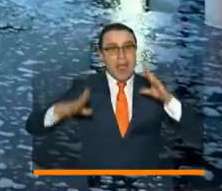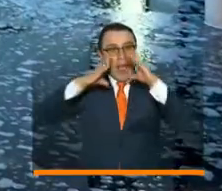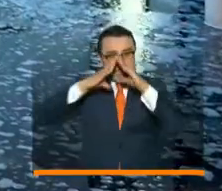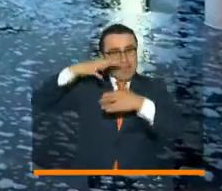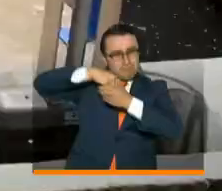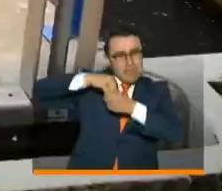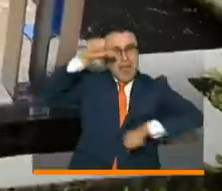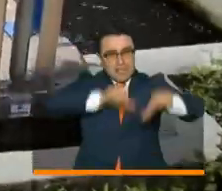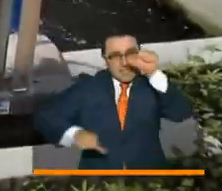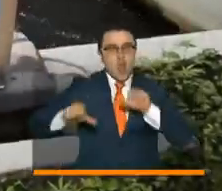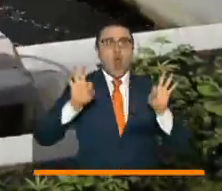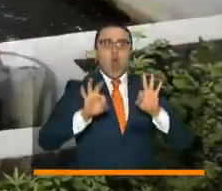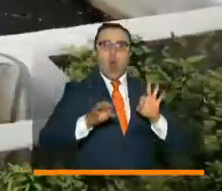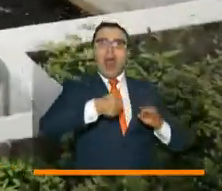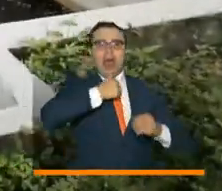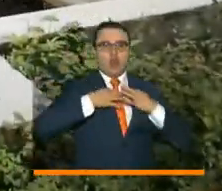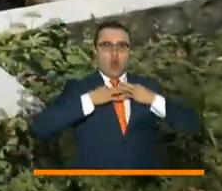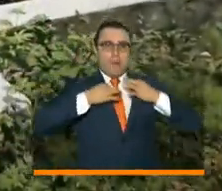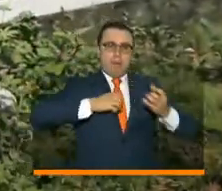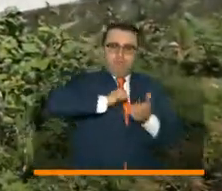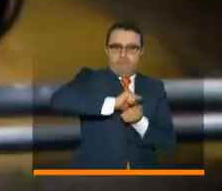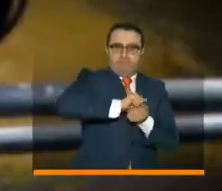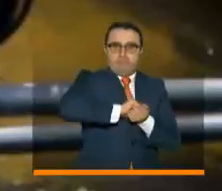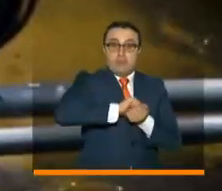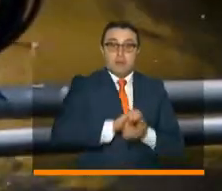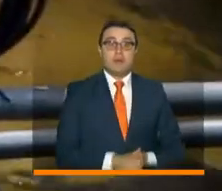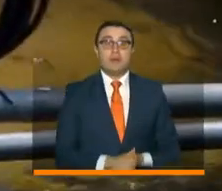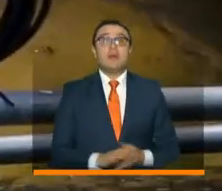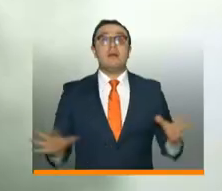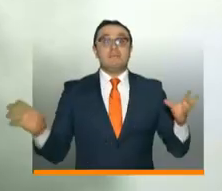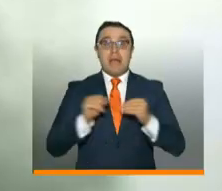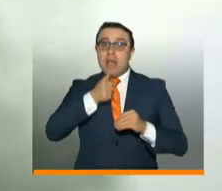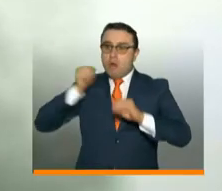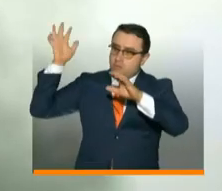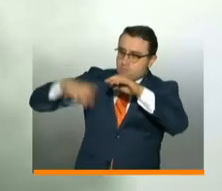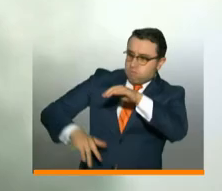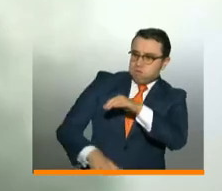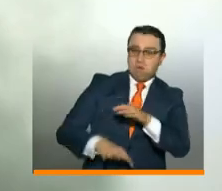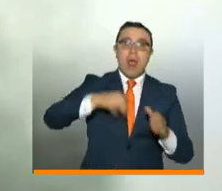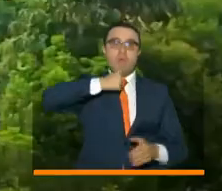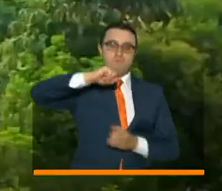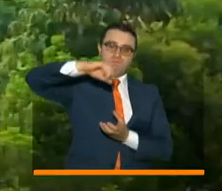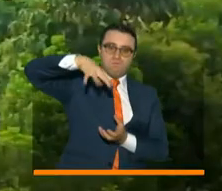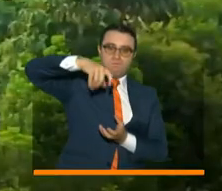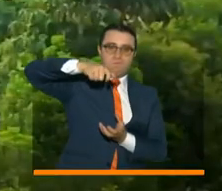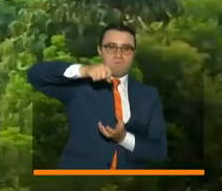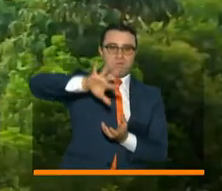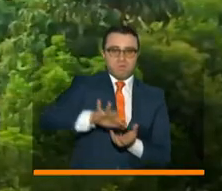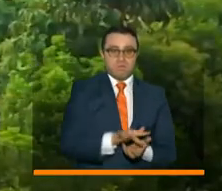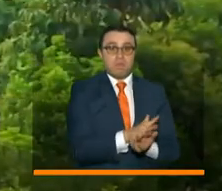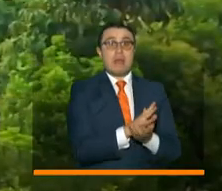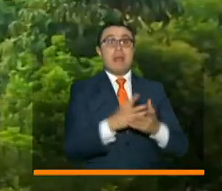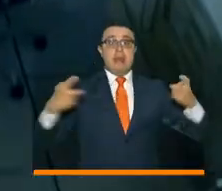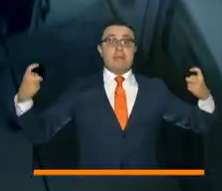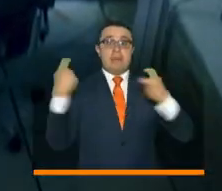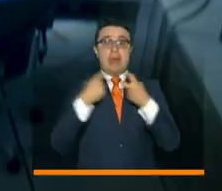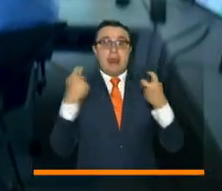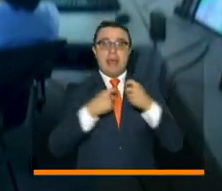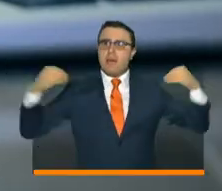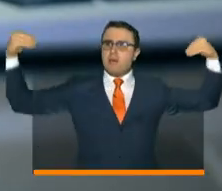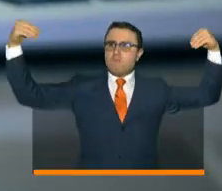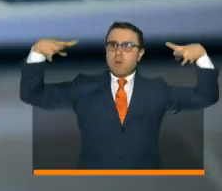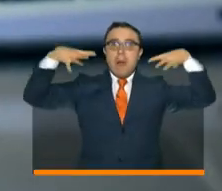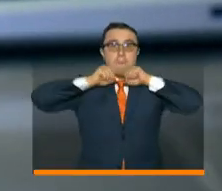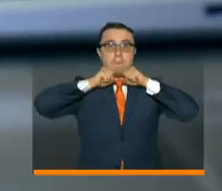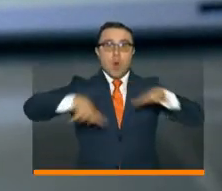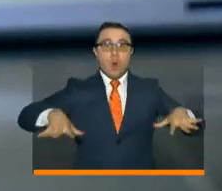servicio de lavandería, los servicios de acueducto, alcantarillado, energía, alumbrado público, telefonía